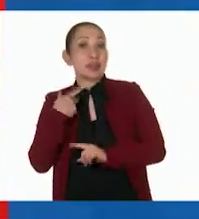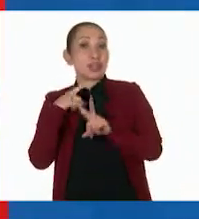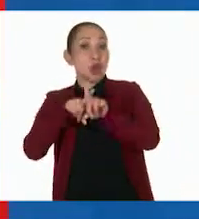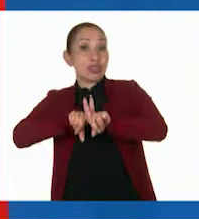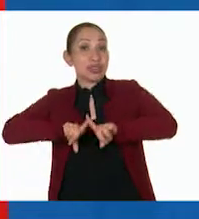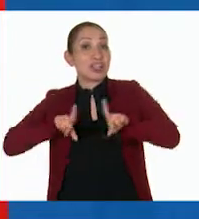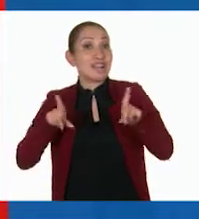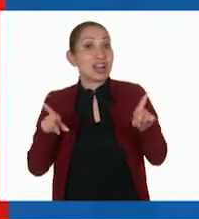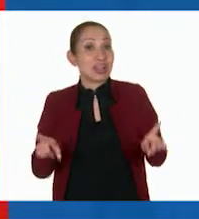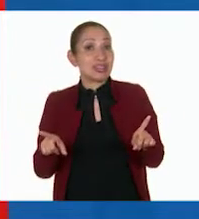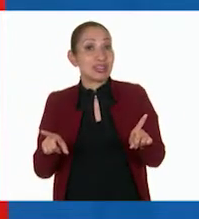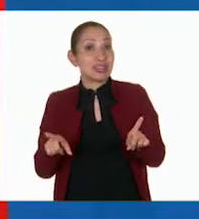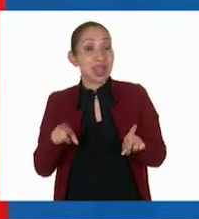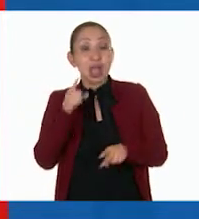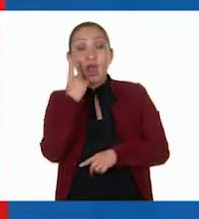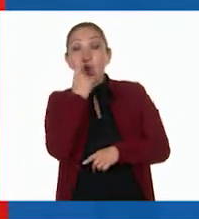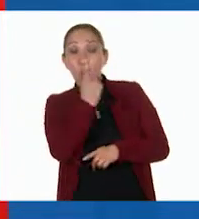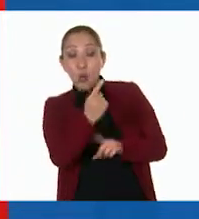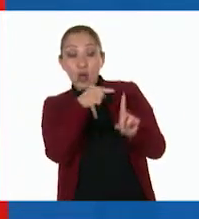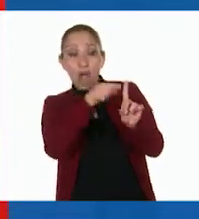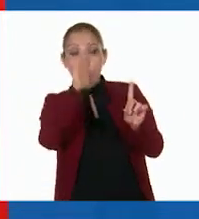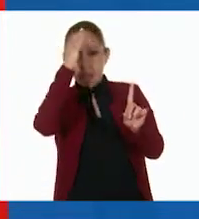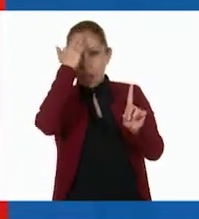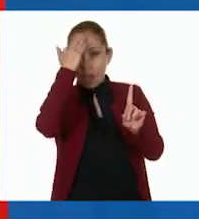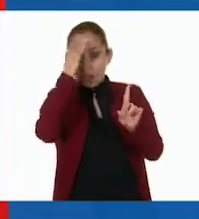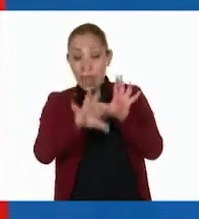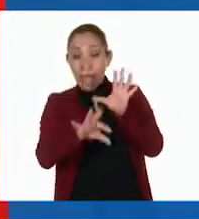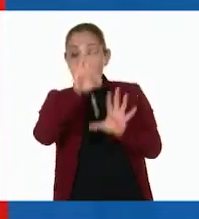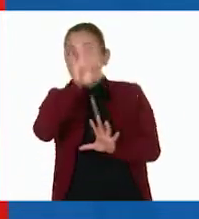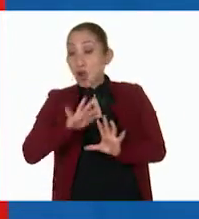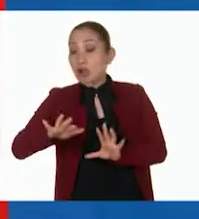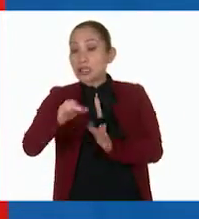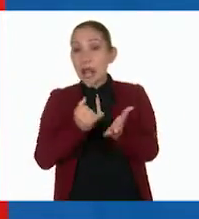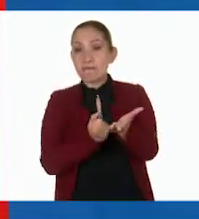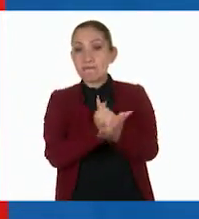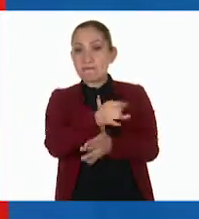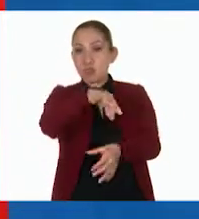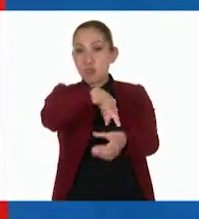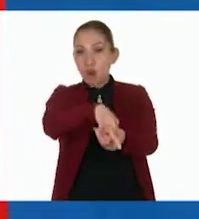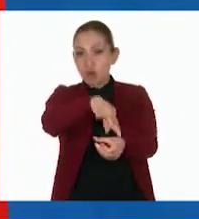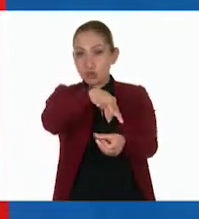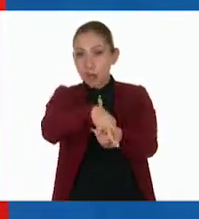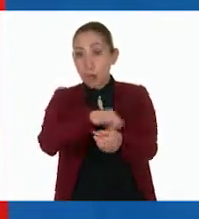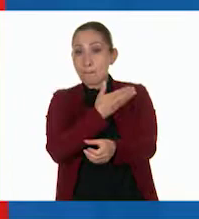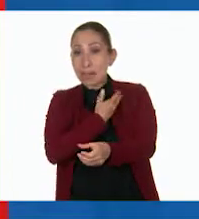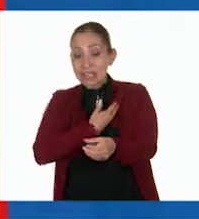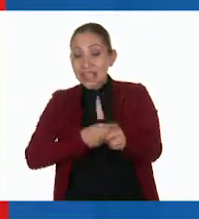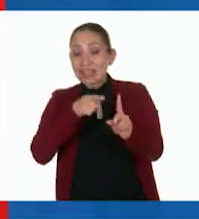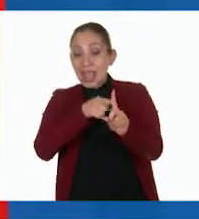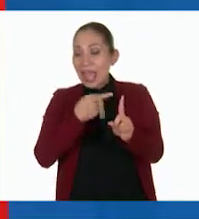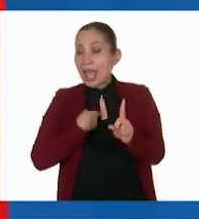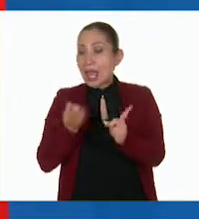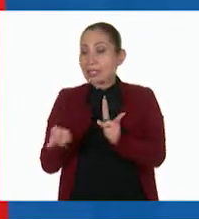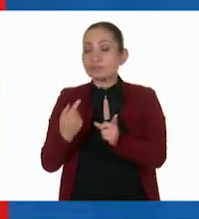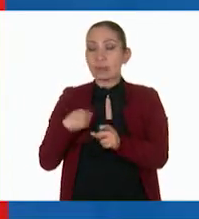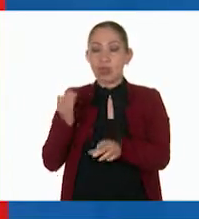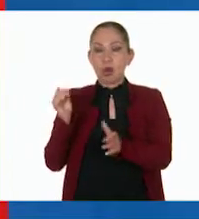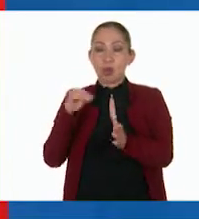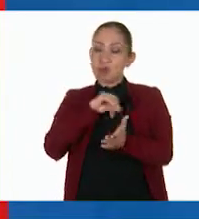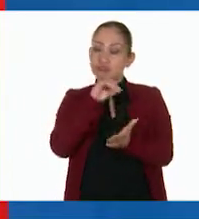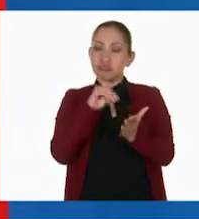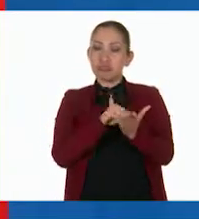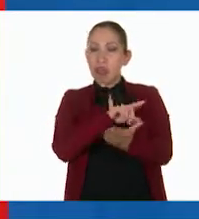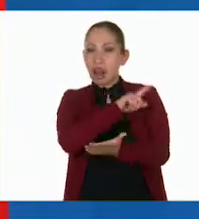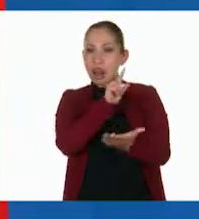diferente en el que una sola autoridad elegida por la vía democrática el presidente, pudiera imponer